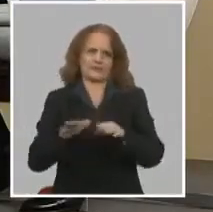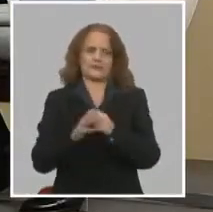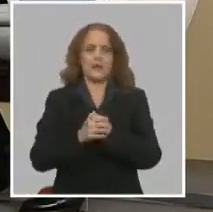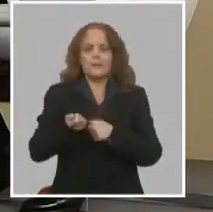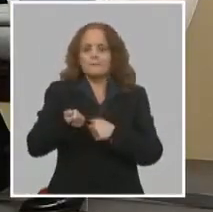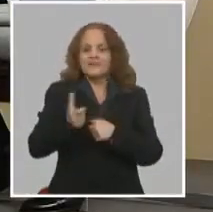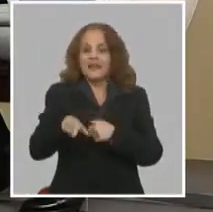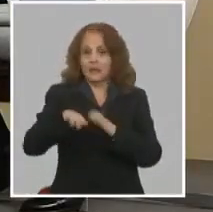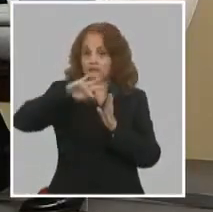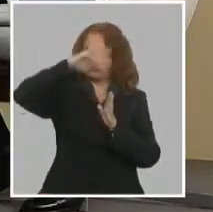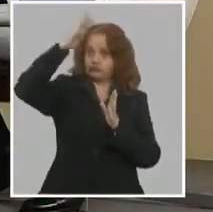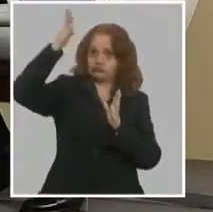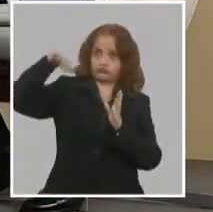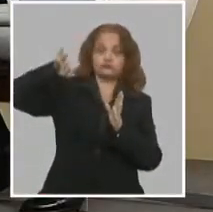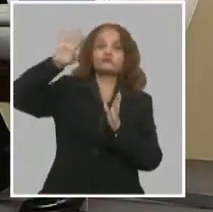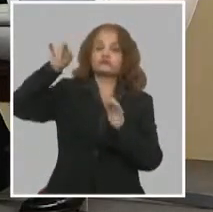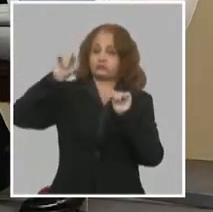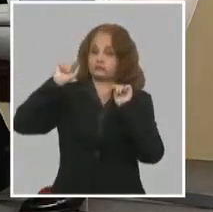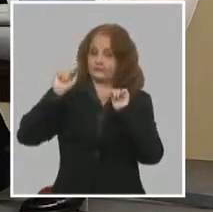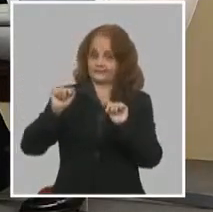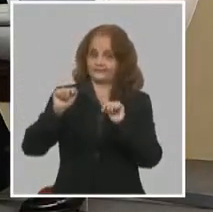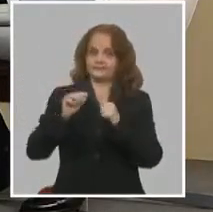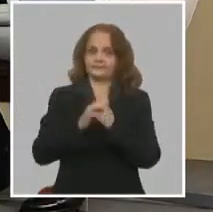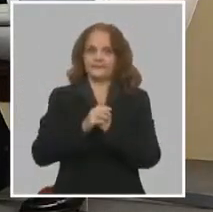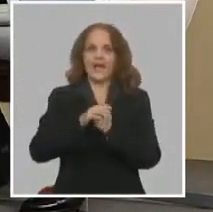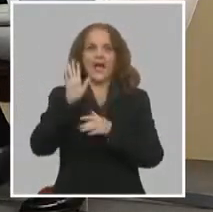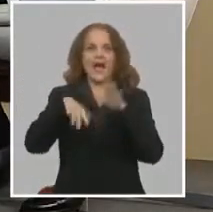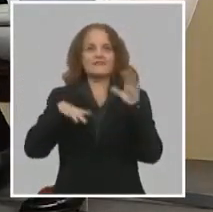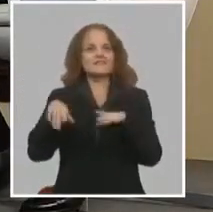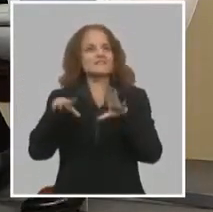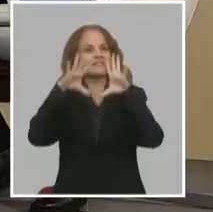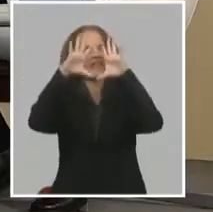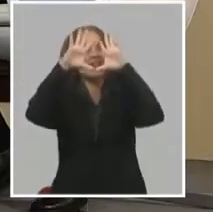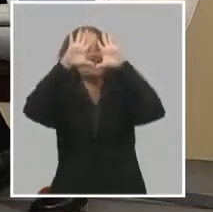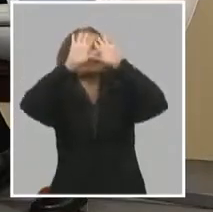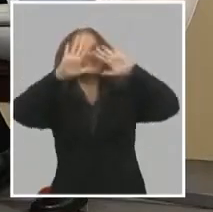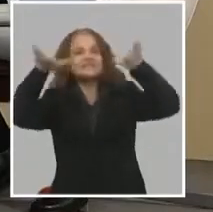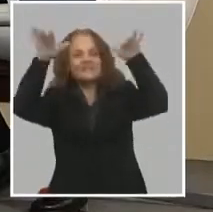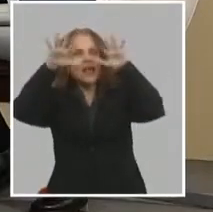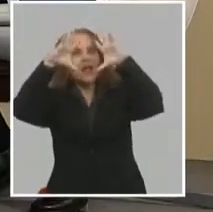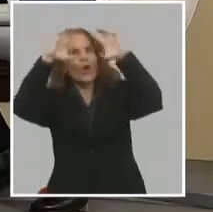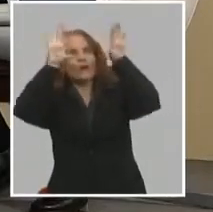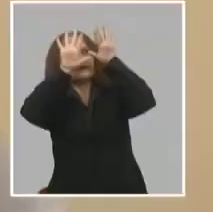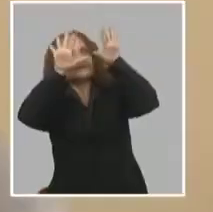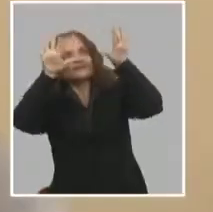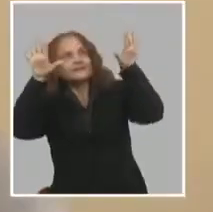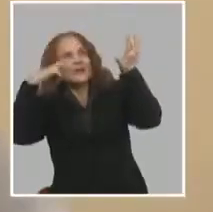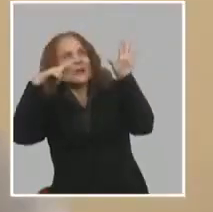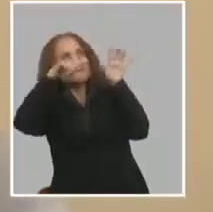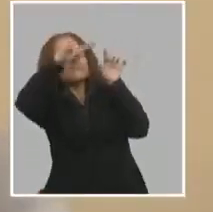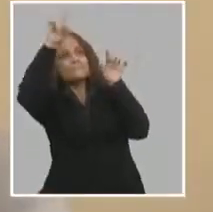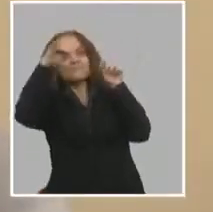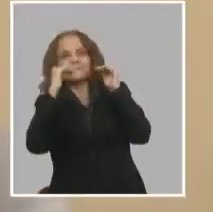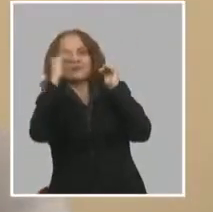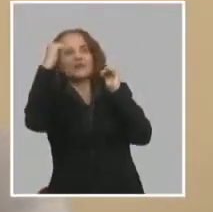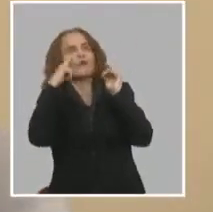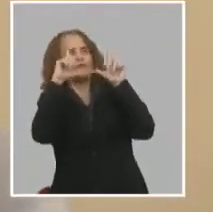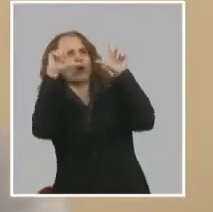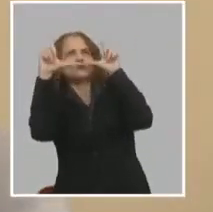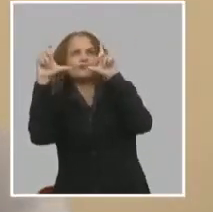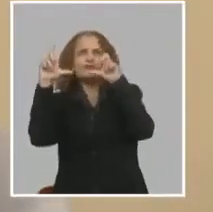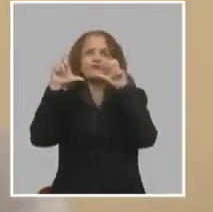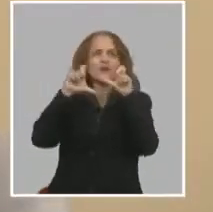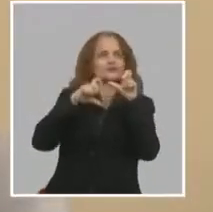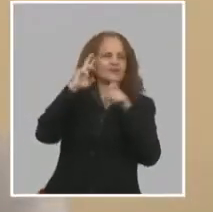teníamos incluso a veces cuando se despejaba el cielo que podíamos ver los picos, tirábamos fotos para tener el recuerdo.